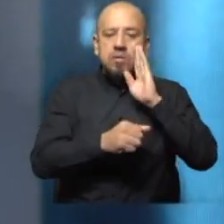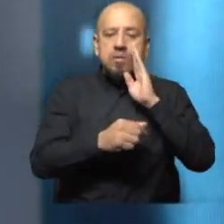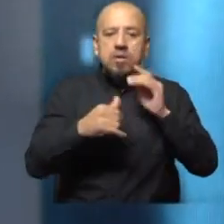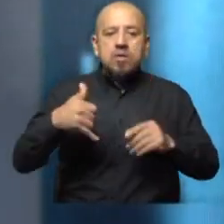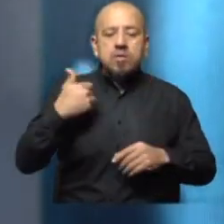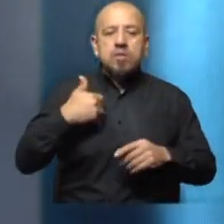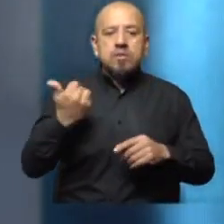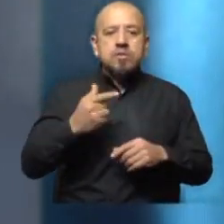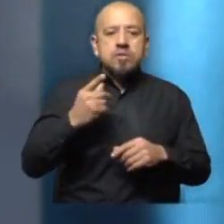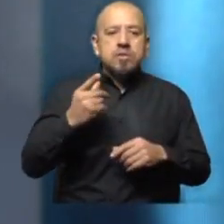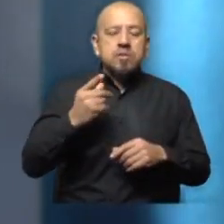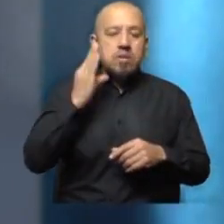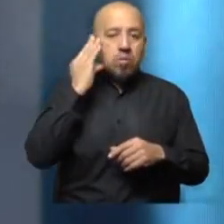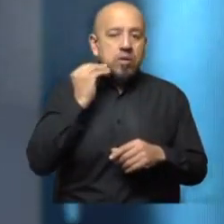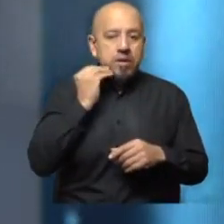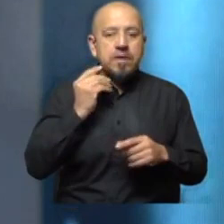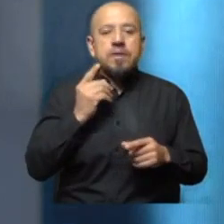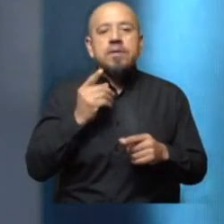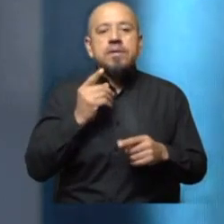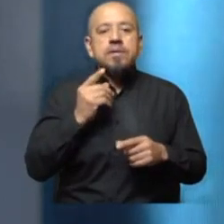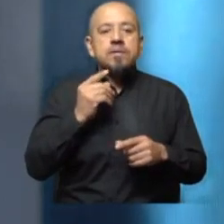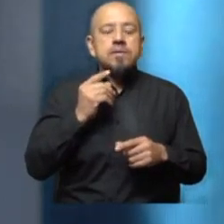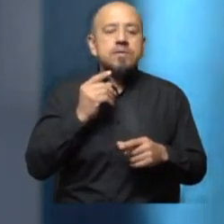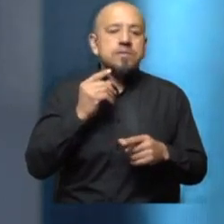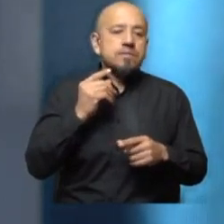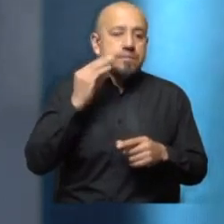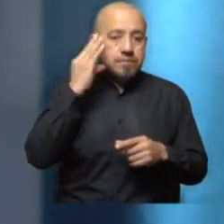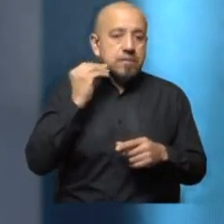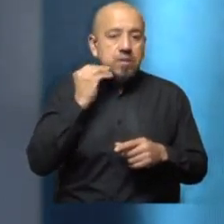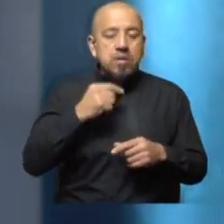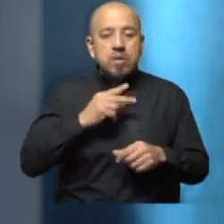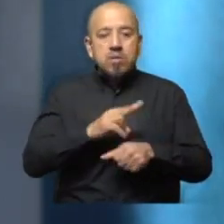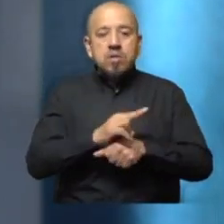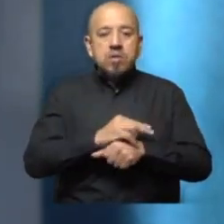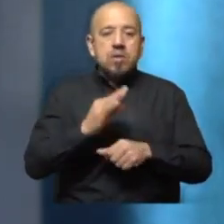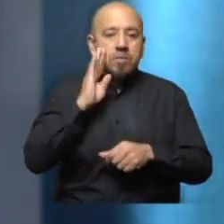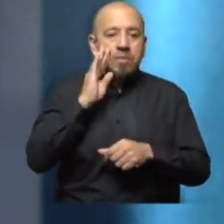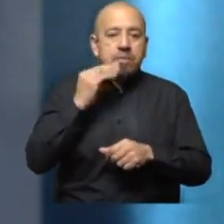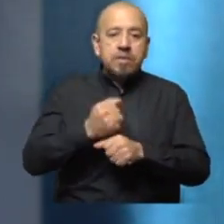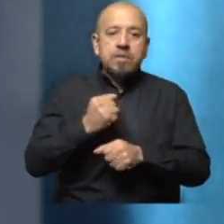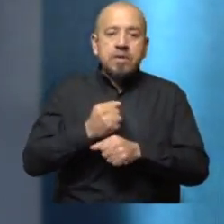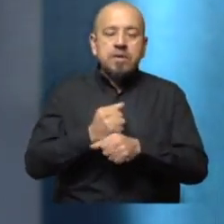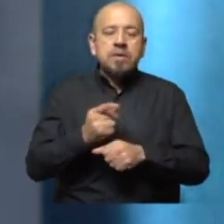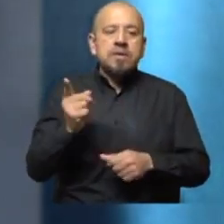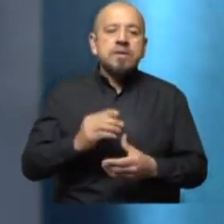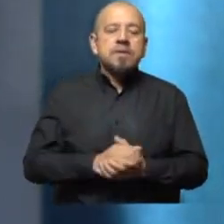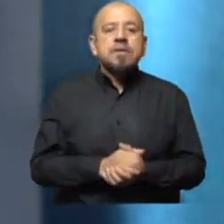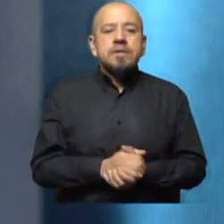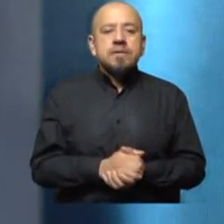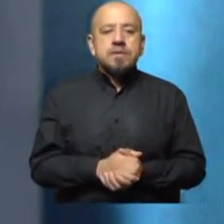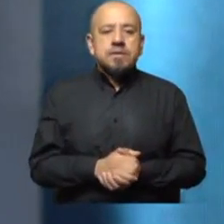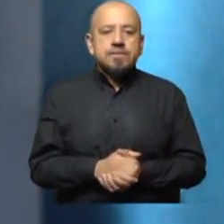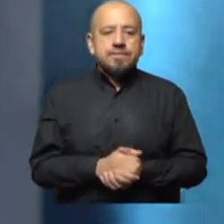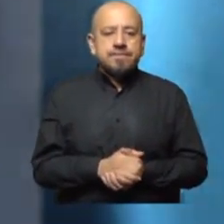abuela y mira quién quien nos cuidaba cuando mamá trabajaba que era mucho tiempo así que bueno